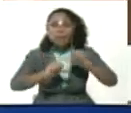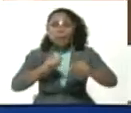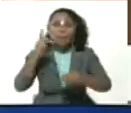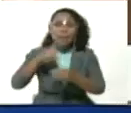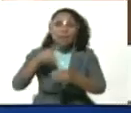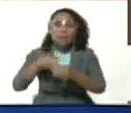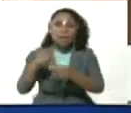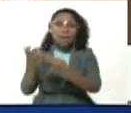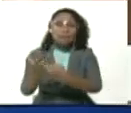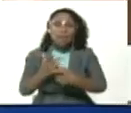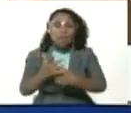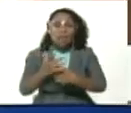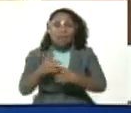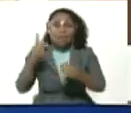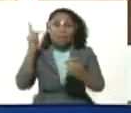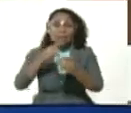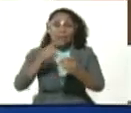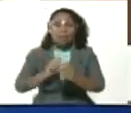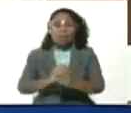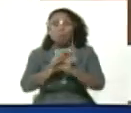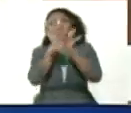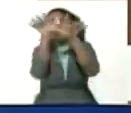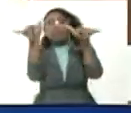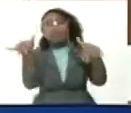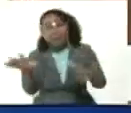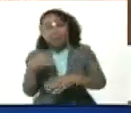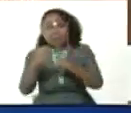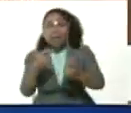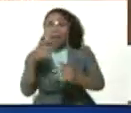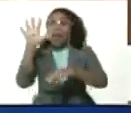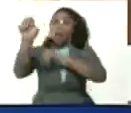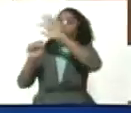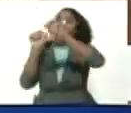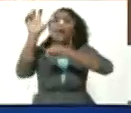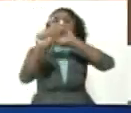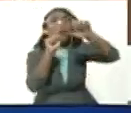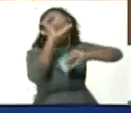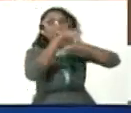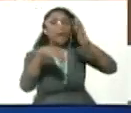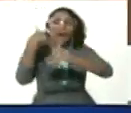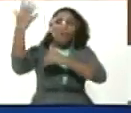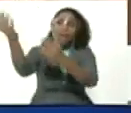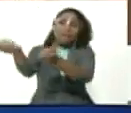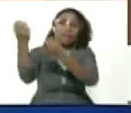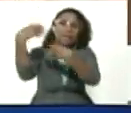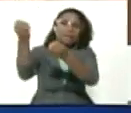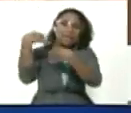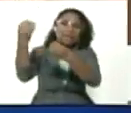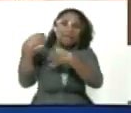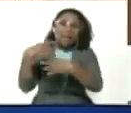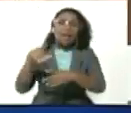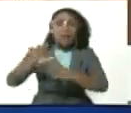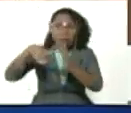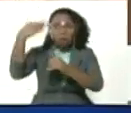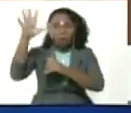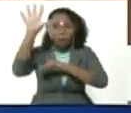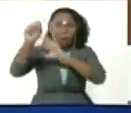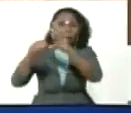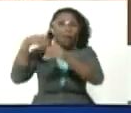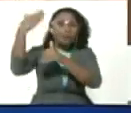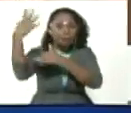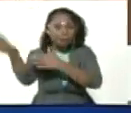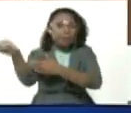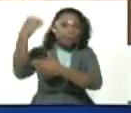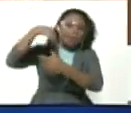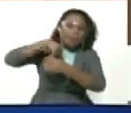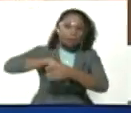Recibir el chorro de petrodólares e importarlo todo. Todo. Traerlo de afuera.